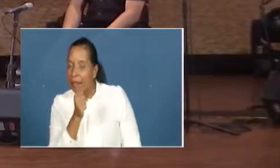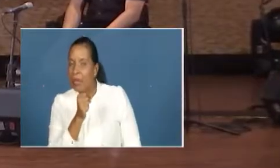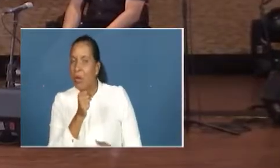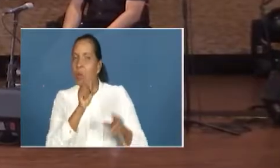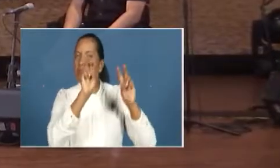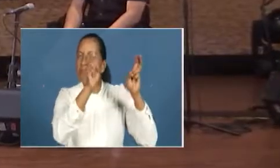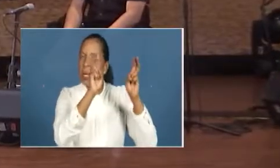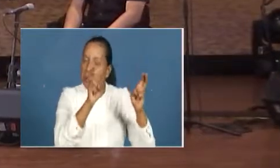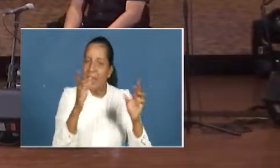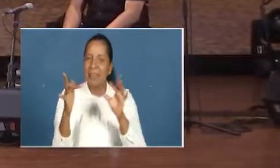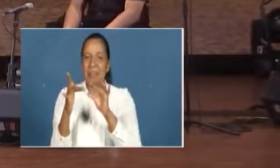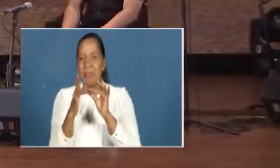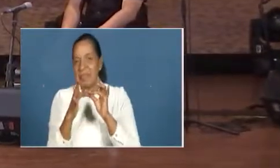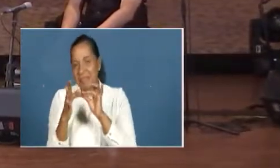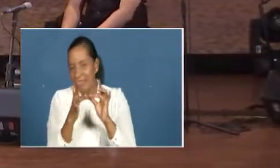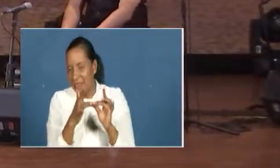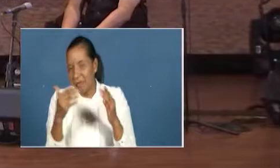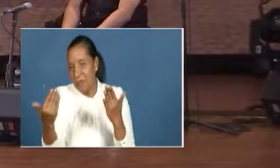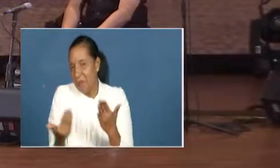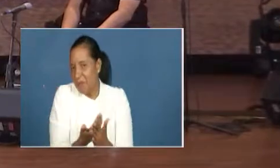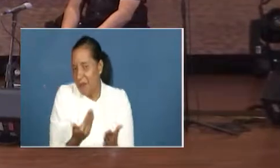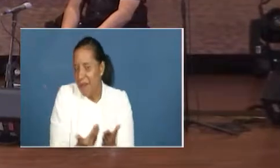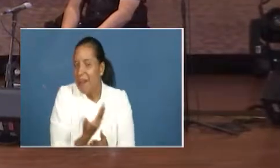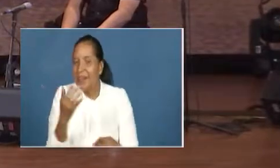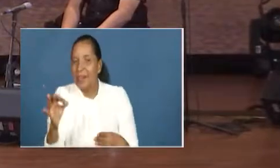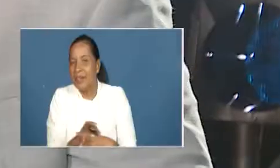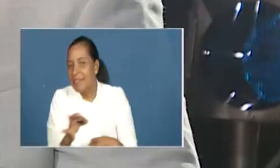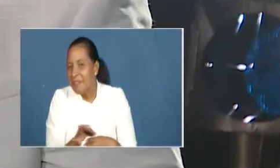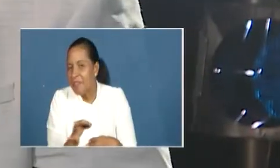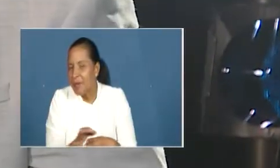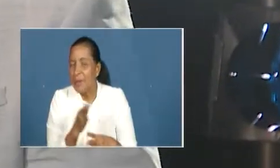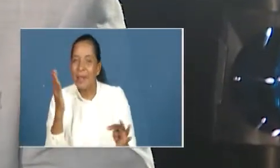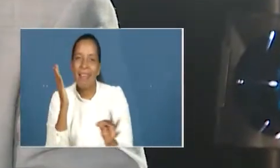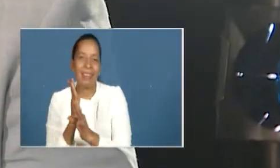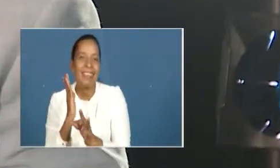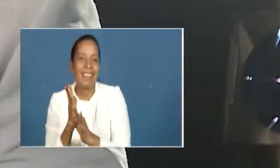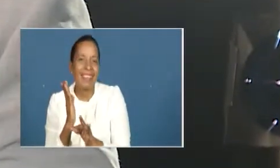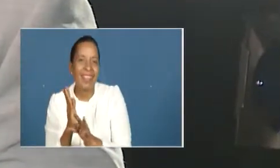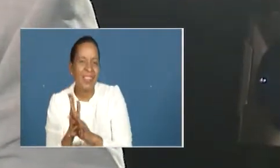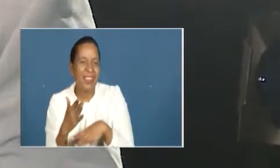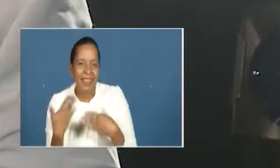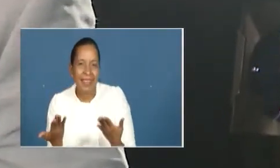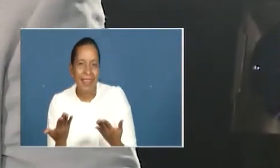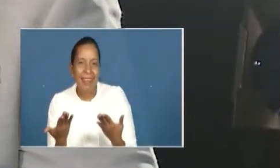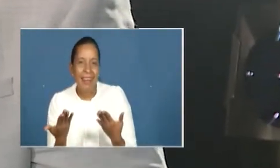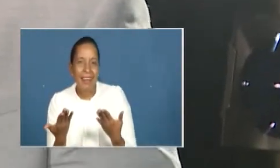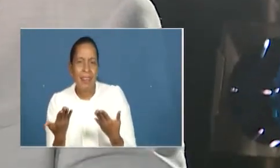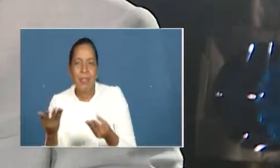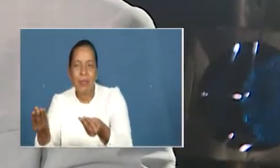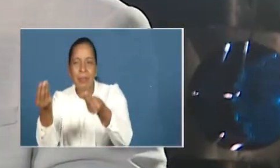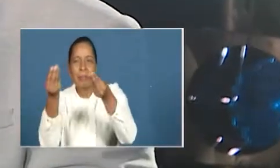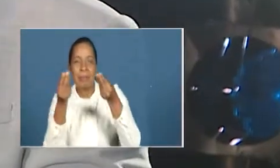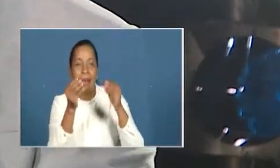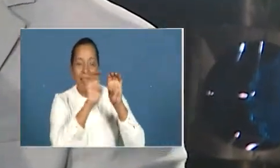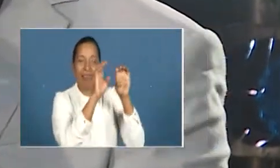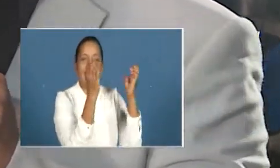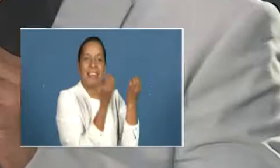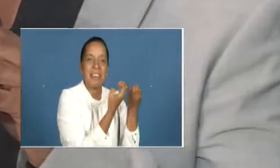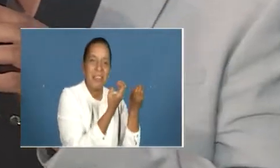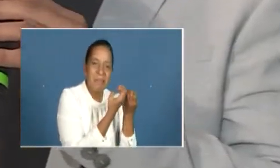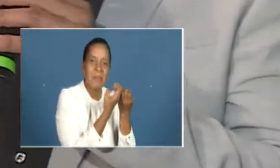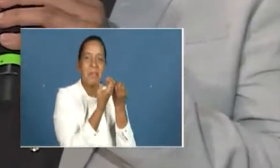una nueva forma, una nueva herramienta de llevar el party a casa. Así que yo le llevo todo el equipo, pero yo canto en mi